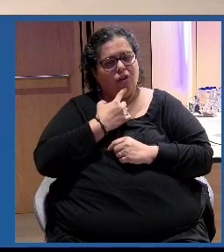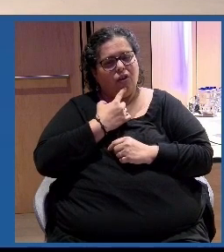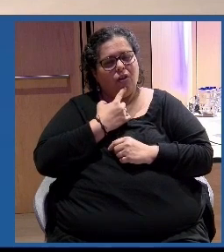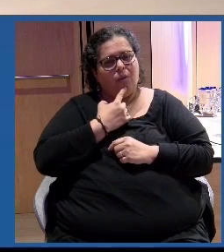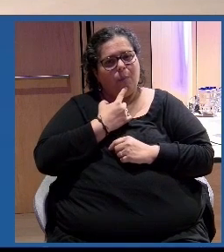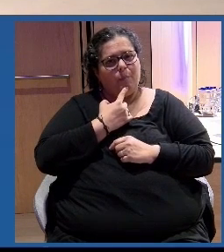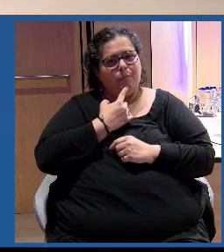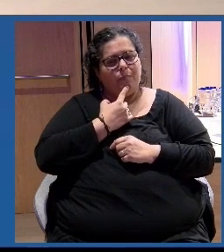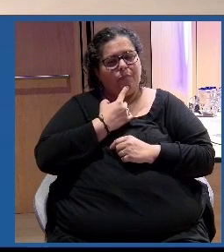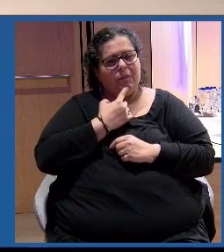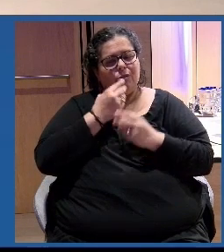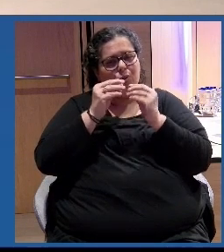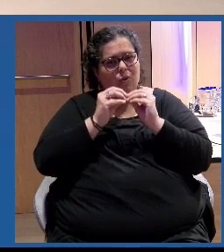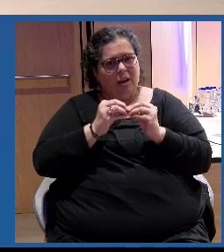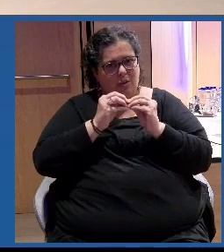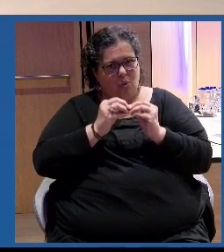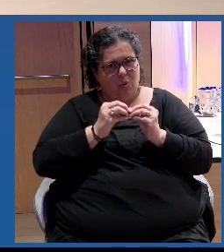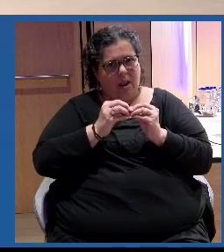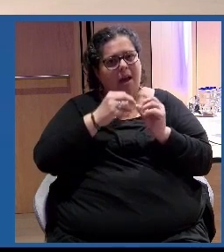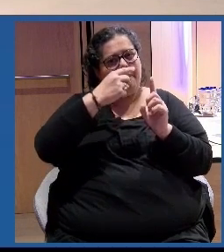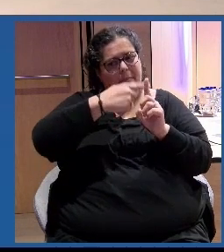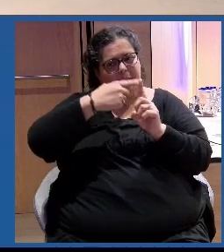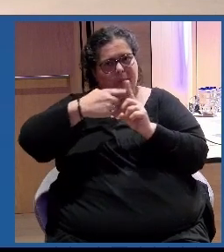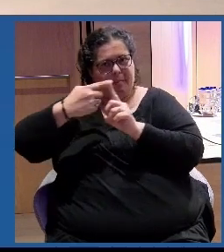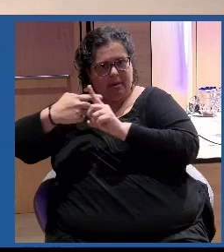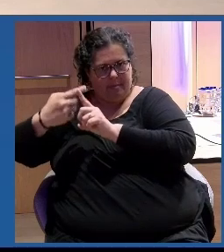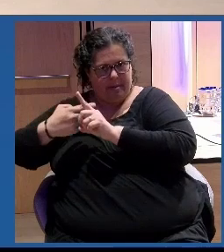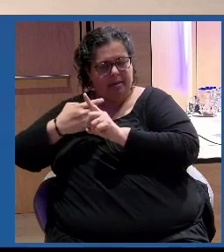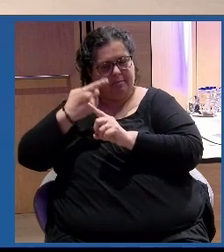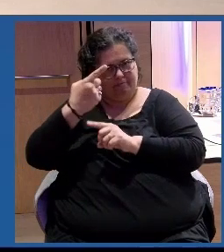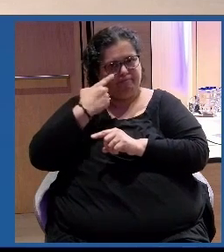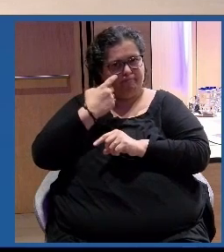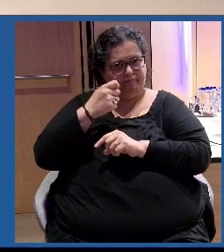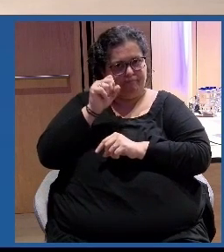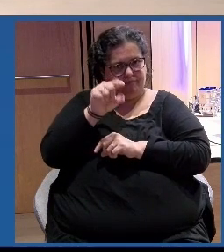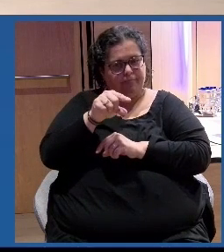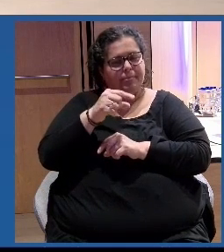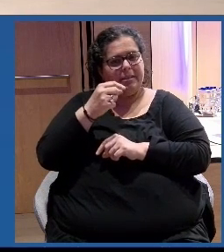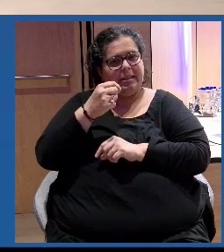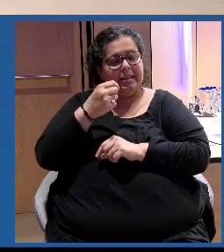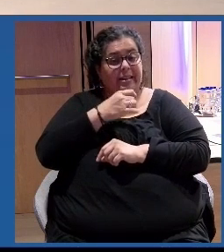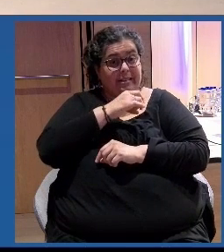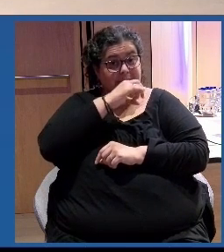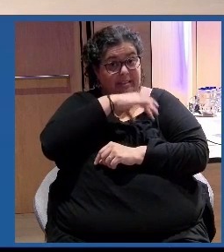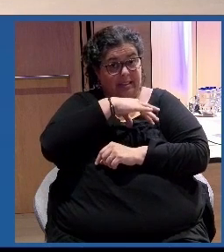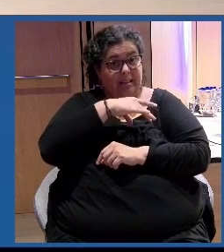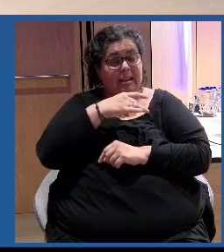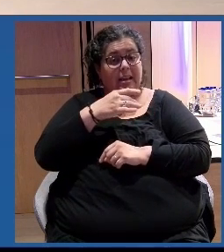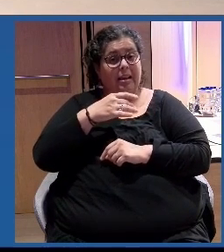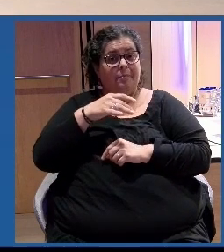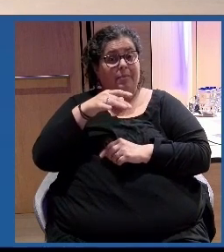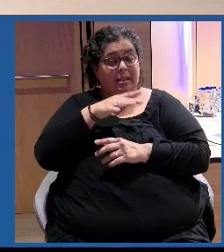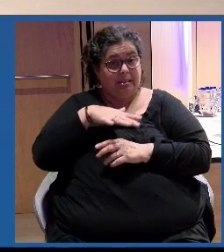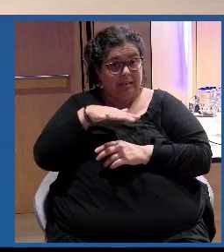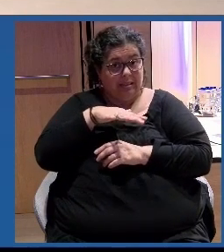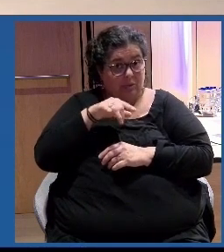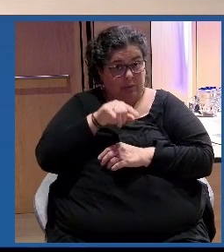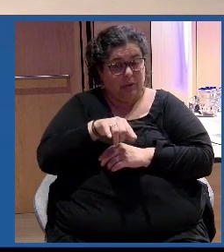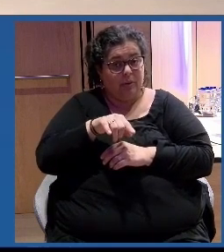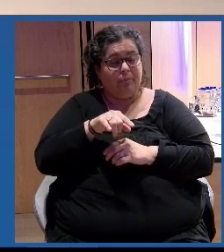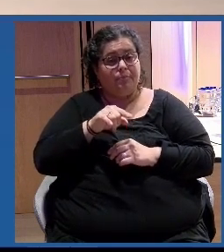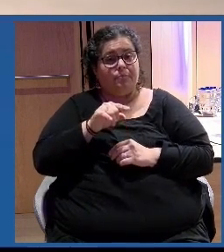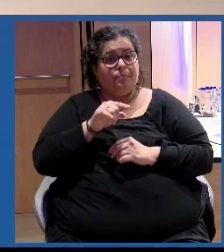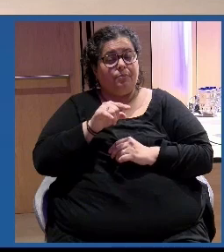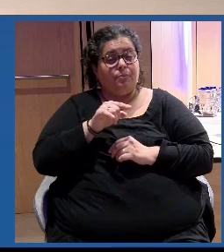mes, se va a empezar a dar cuenta que en Chile, a esa fecha, el caso Cabal, que puso en cuestión fuertemente a la quien